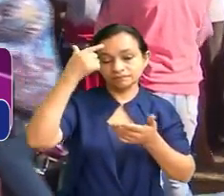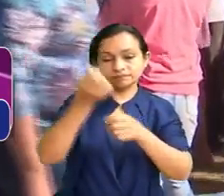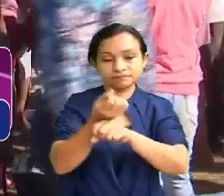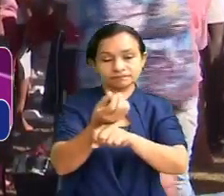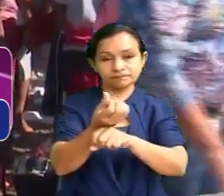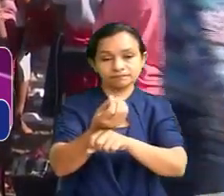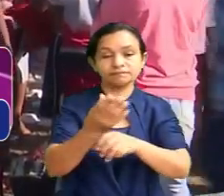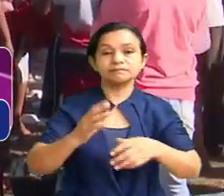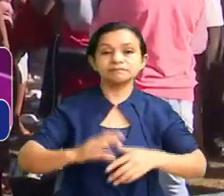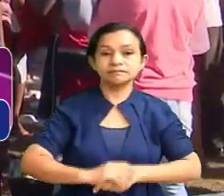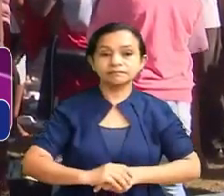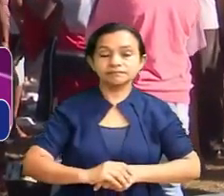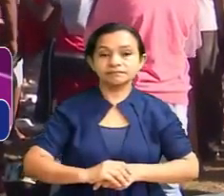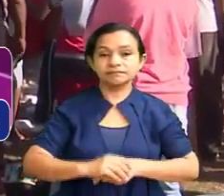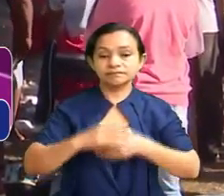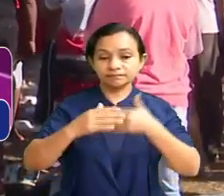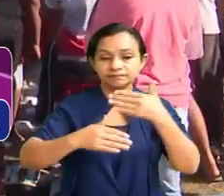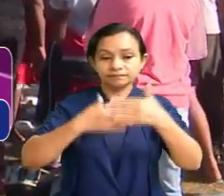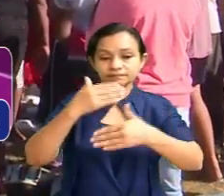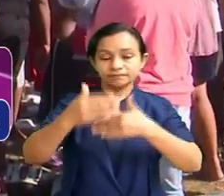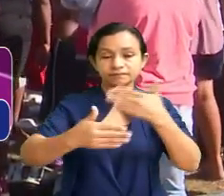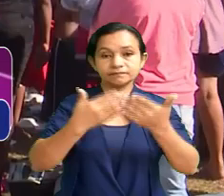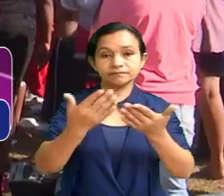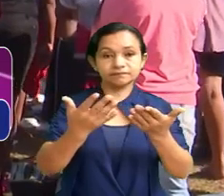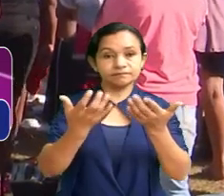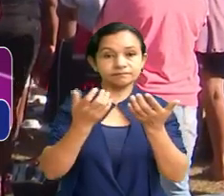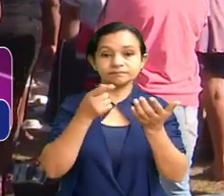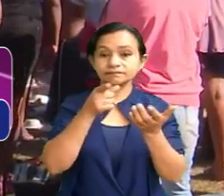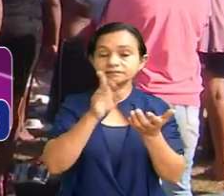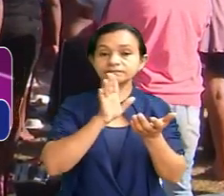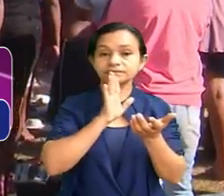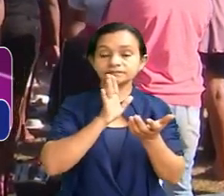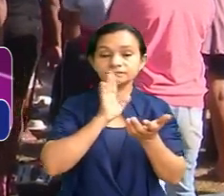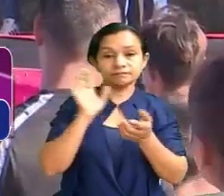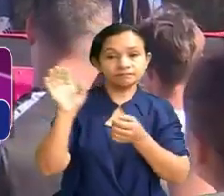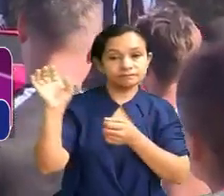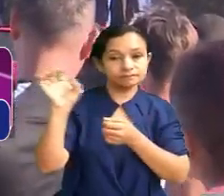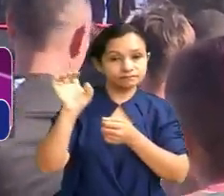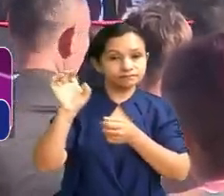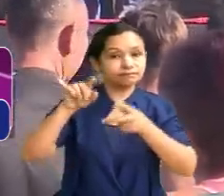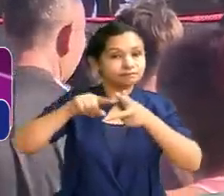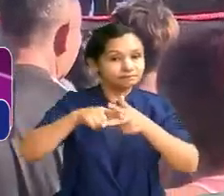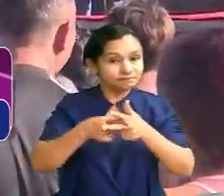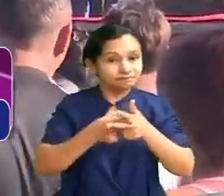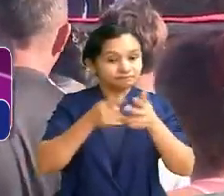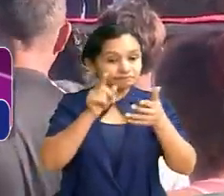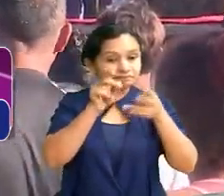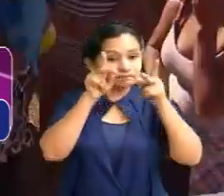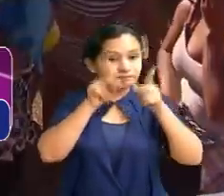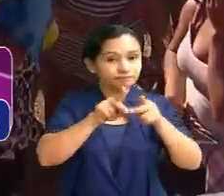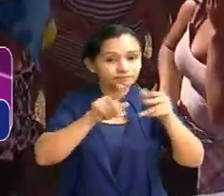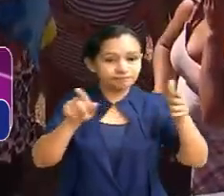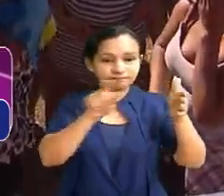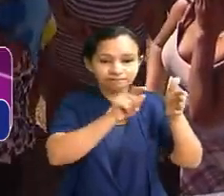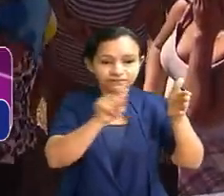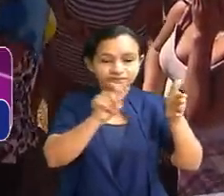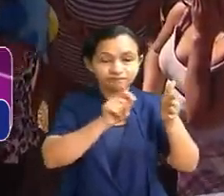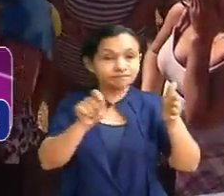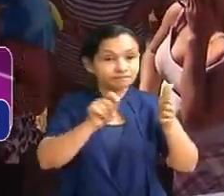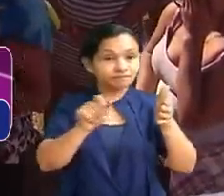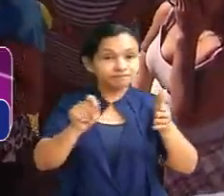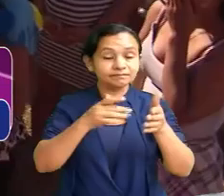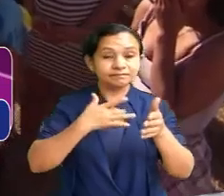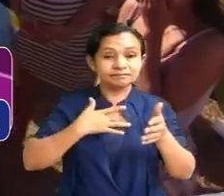y también un proceso bastante interesante usted nos plantea que desde enero inician a realizar las planificaciones